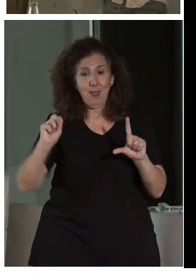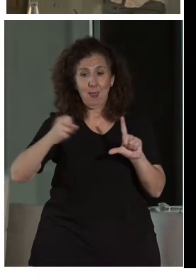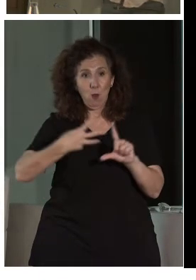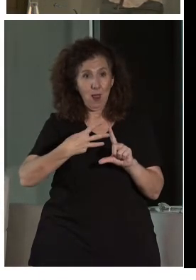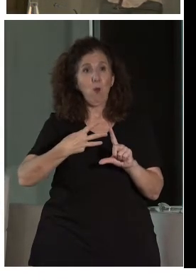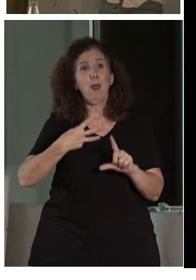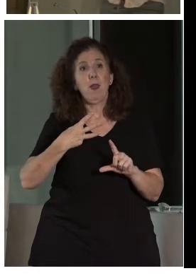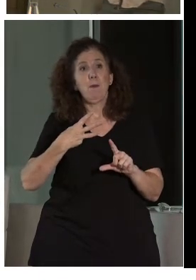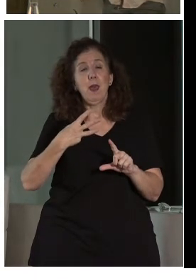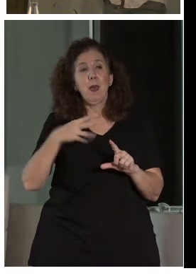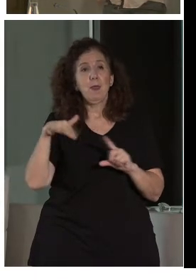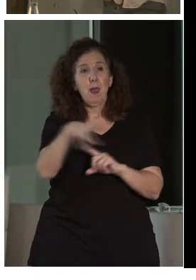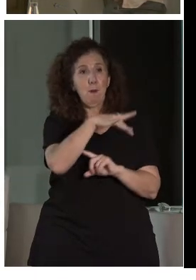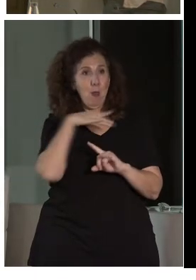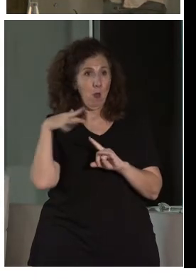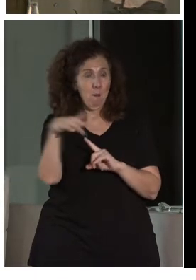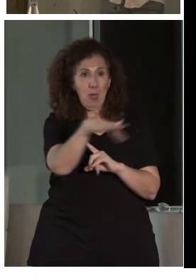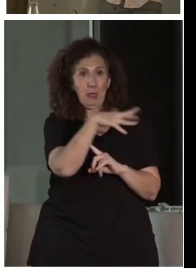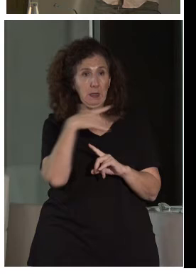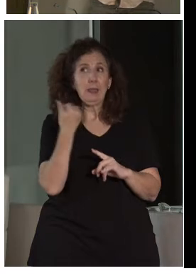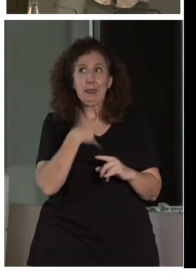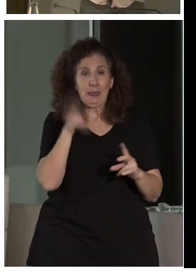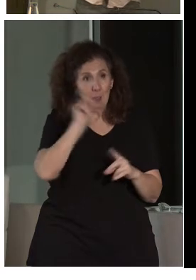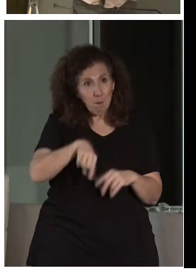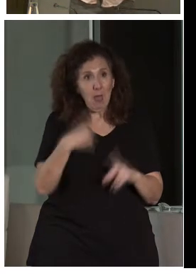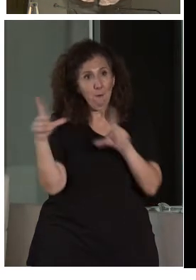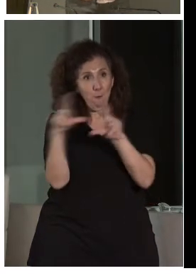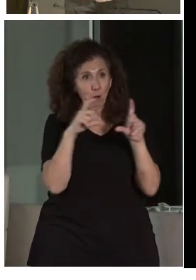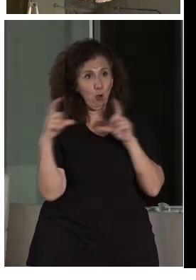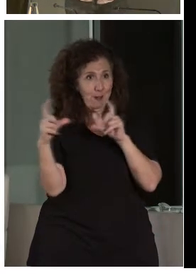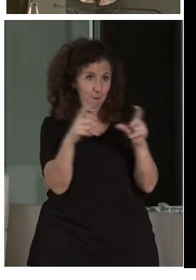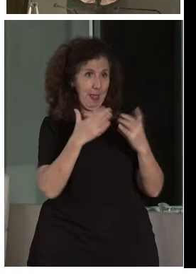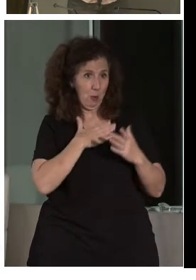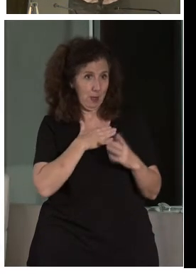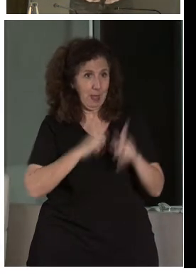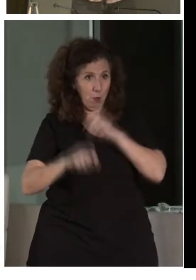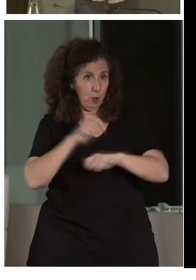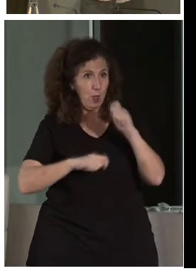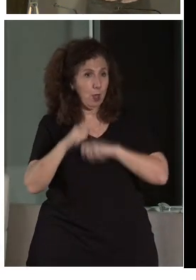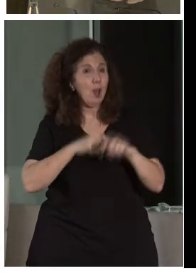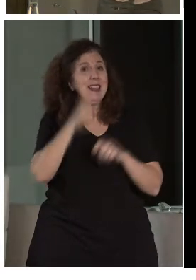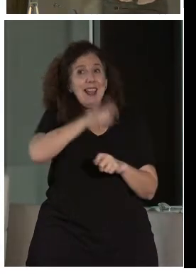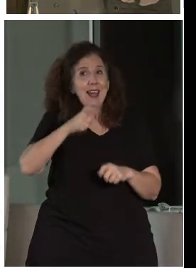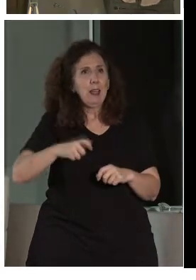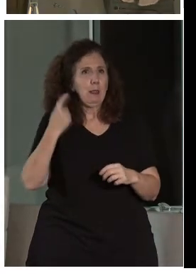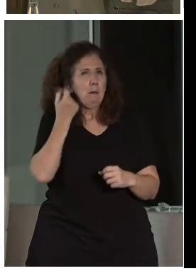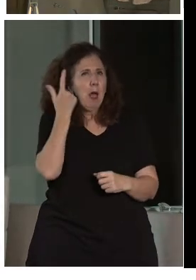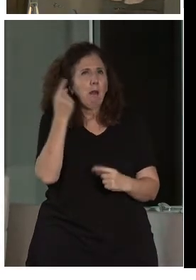Palacios, y ya un poco también está muy bien, porque eso también hace que la gente empiece a sonarle. Ah, pues